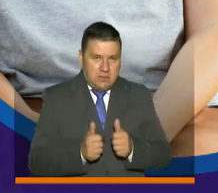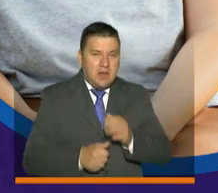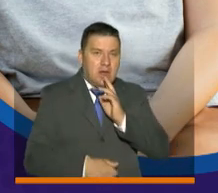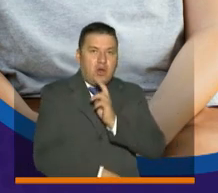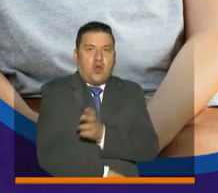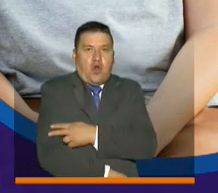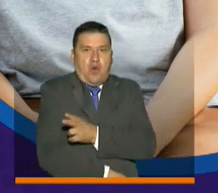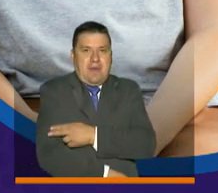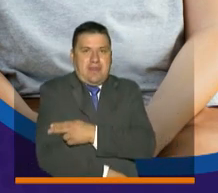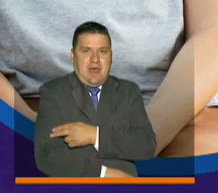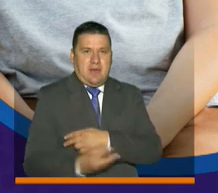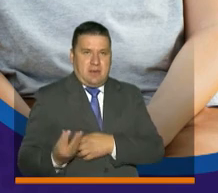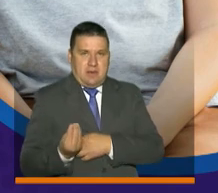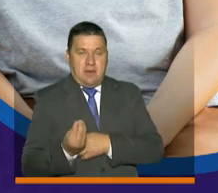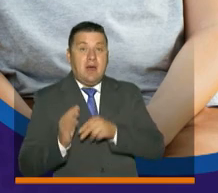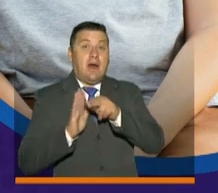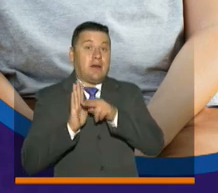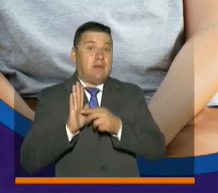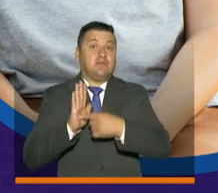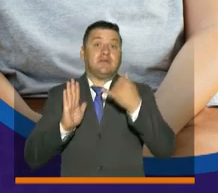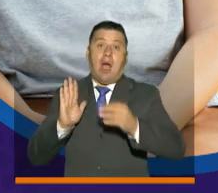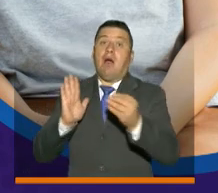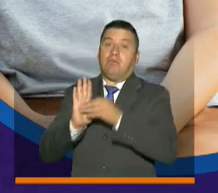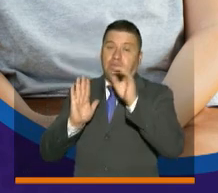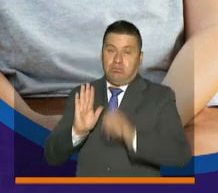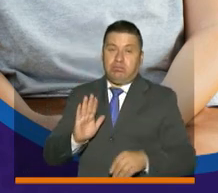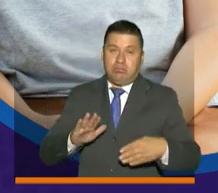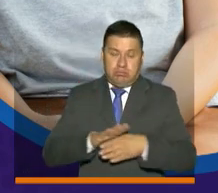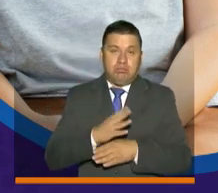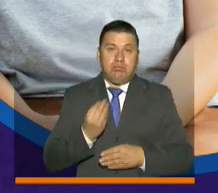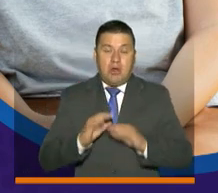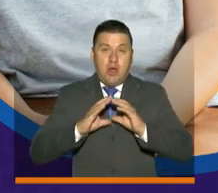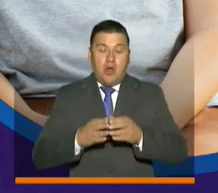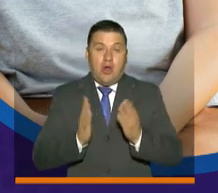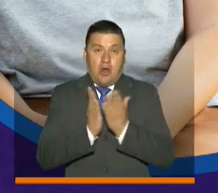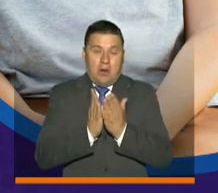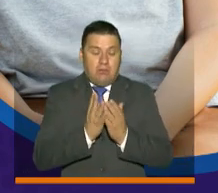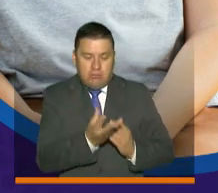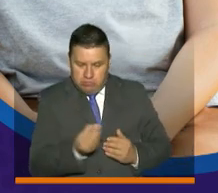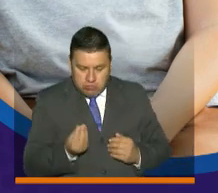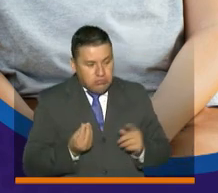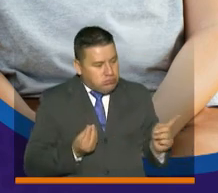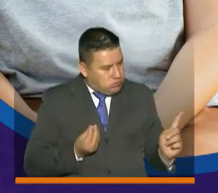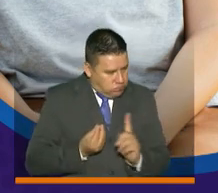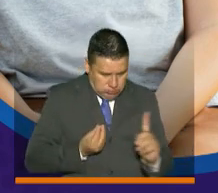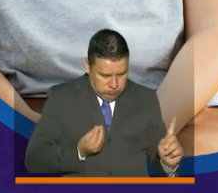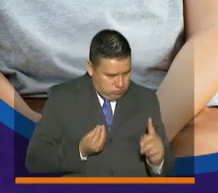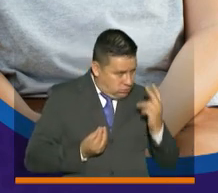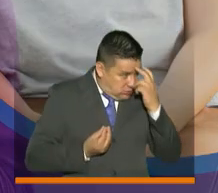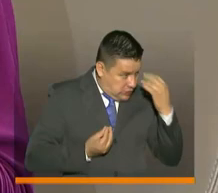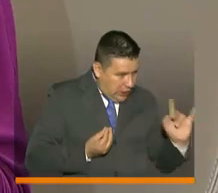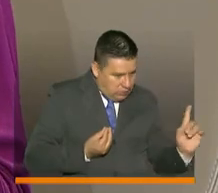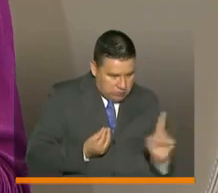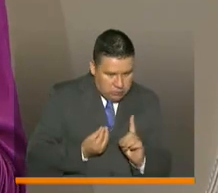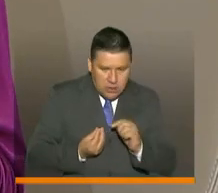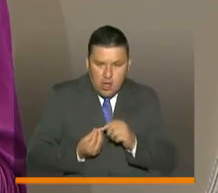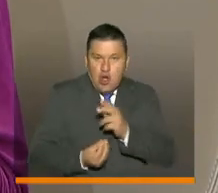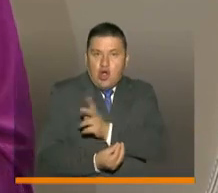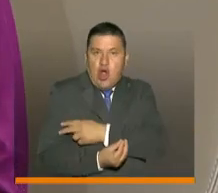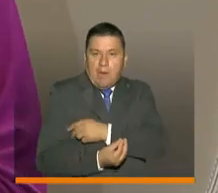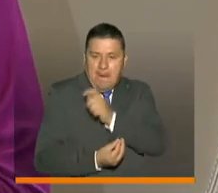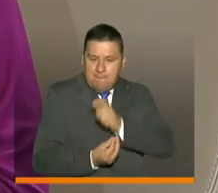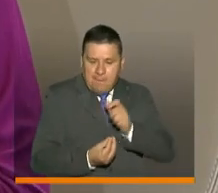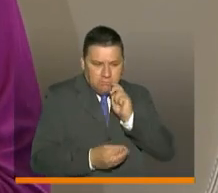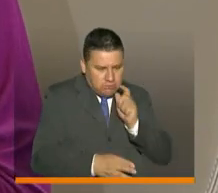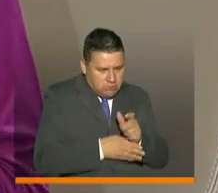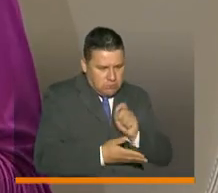comité. Esta resolución es tan importante porque nos habla de un comité en cada institución educativa y de que podamos hacer un plan de alternancia con cada